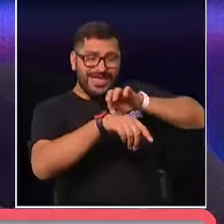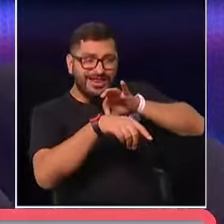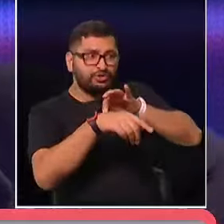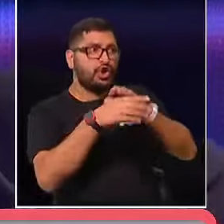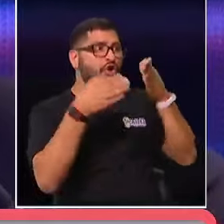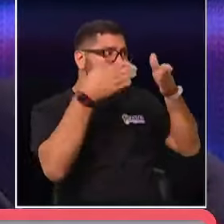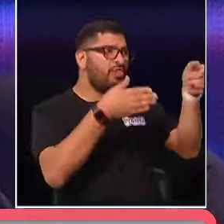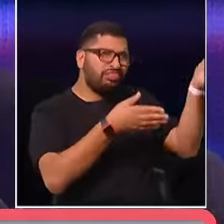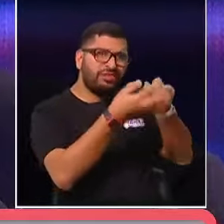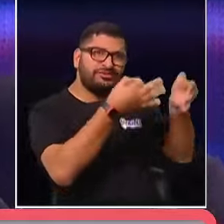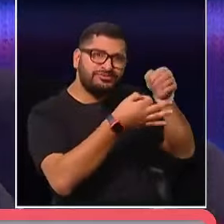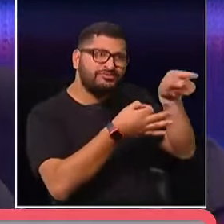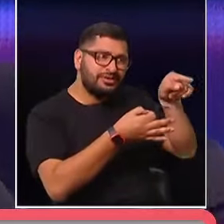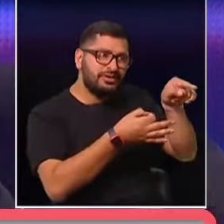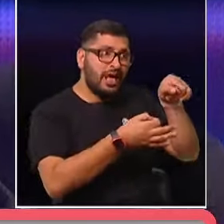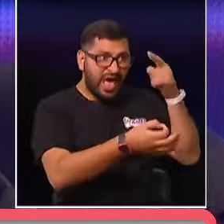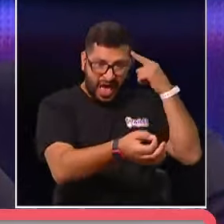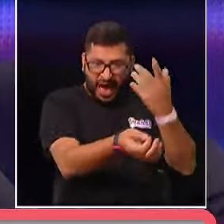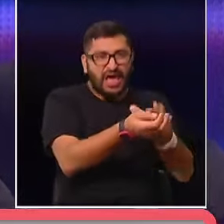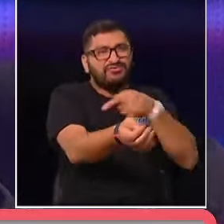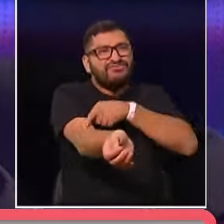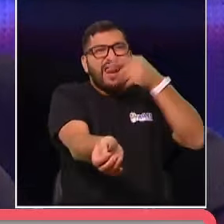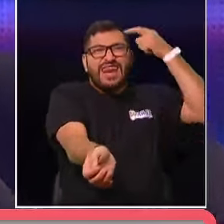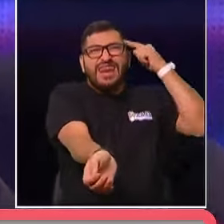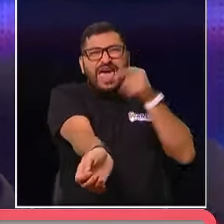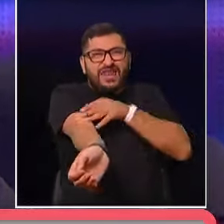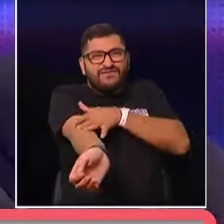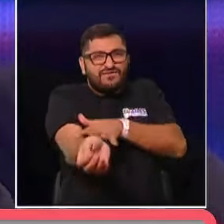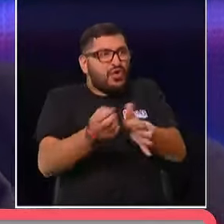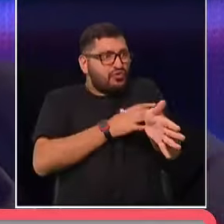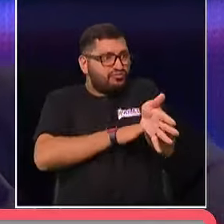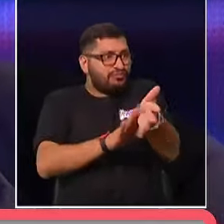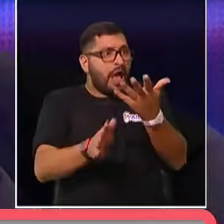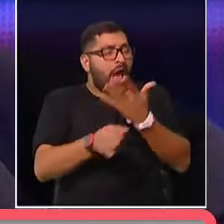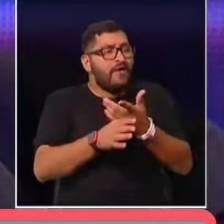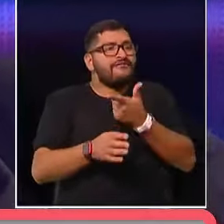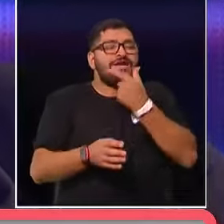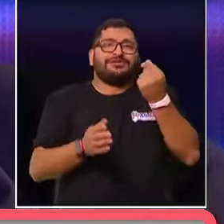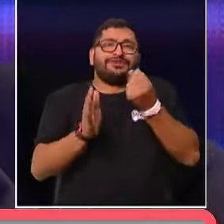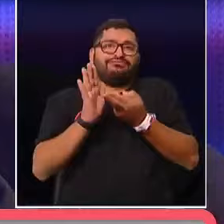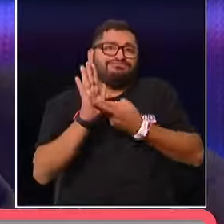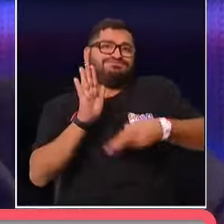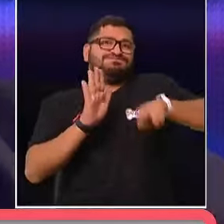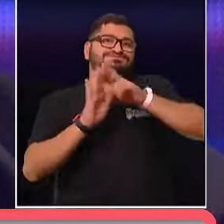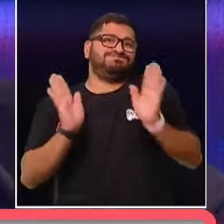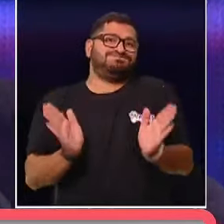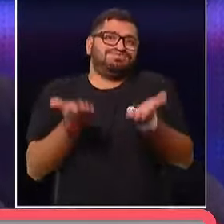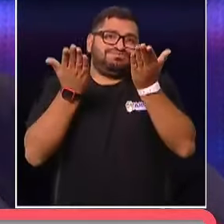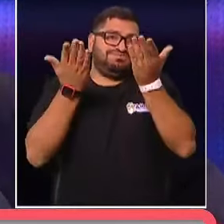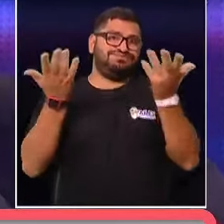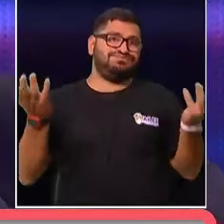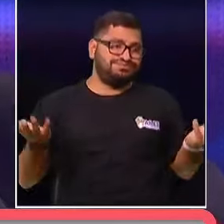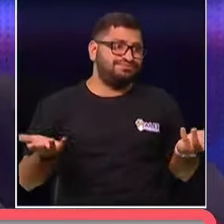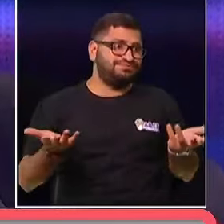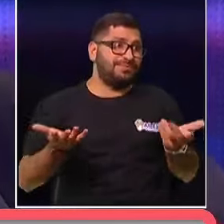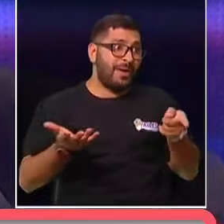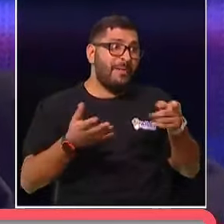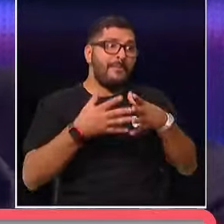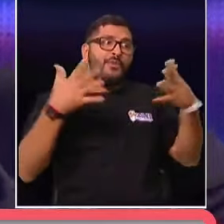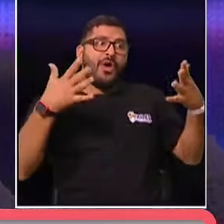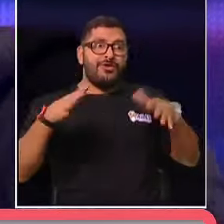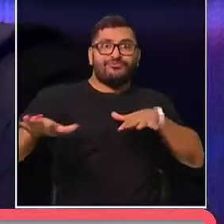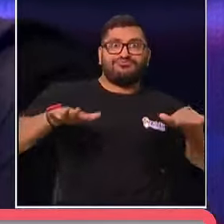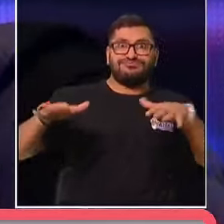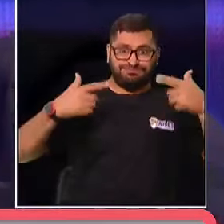nervios tenían memoria, entonces era más fácil una rehabilitación, era muy dinámica y eso le ayudó